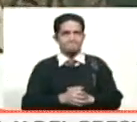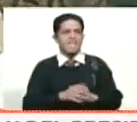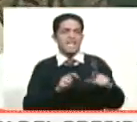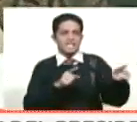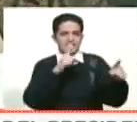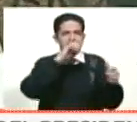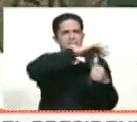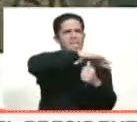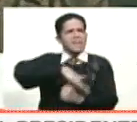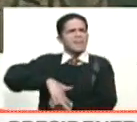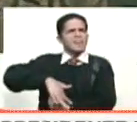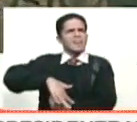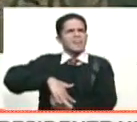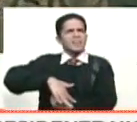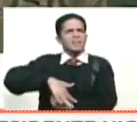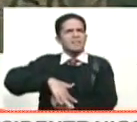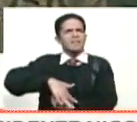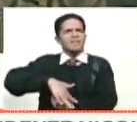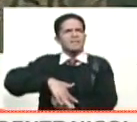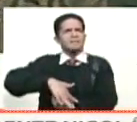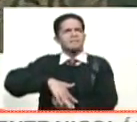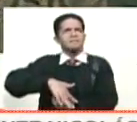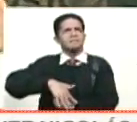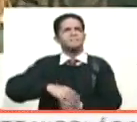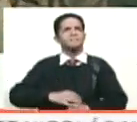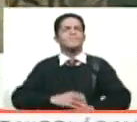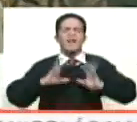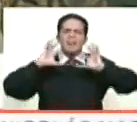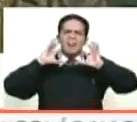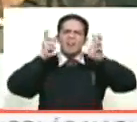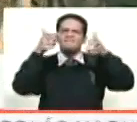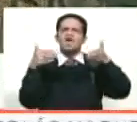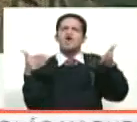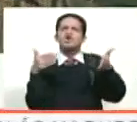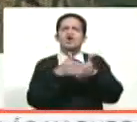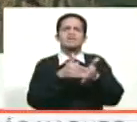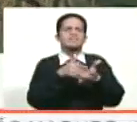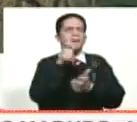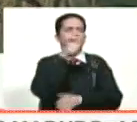explotadora, en una rebelión contra el entreguismo